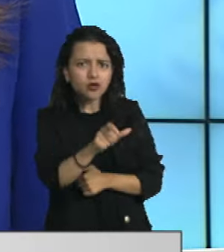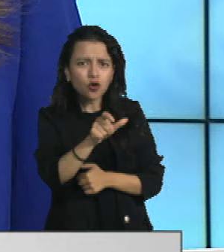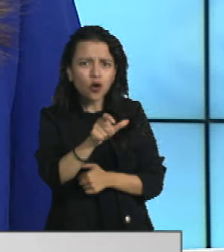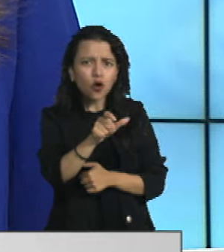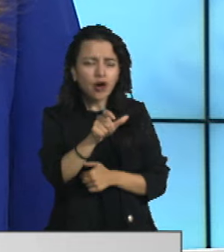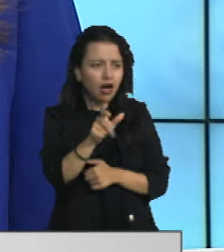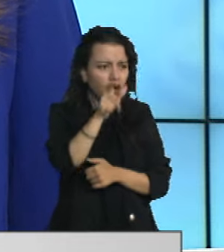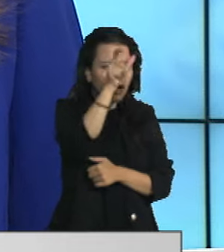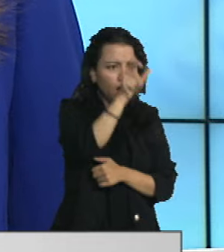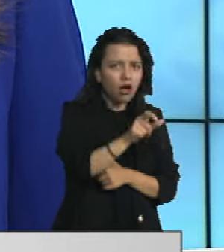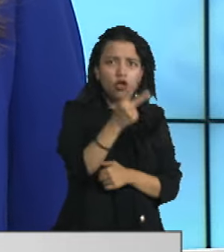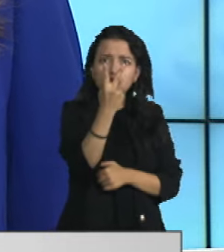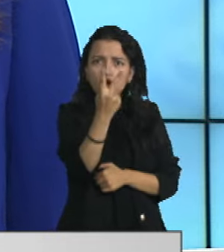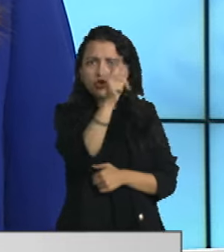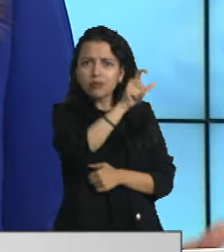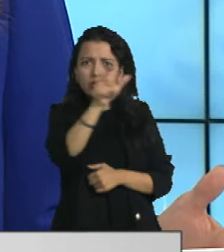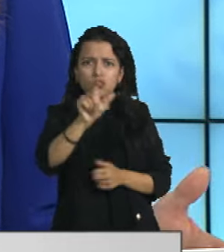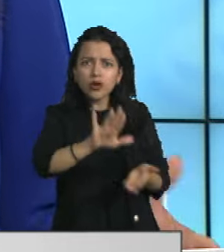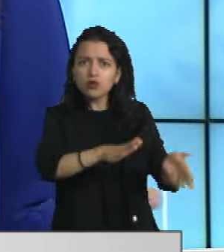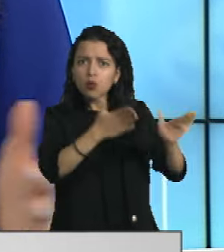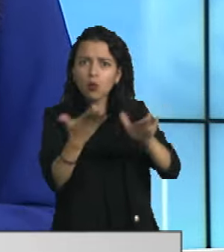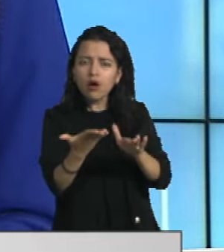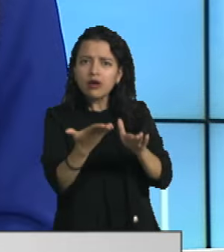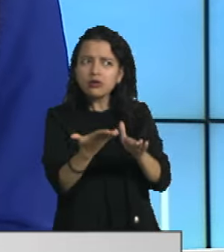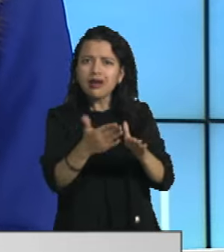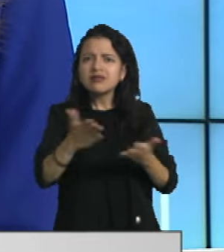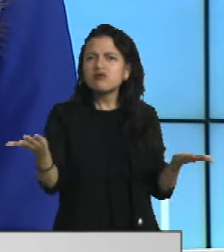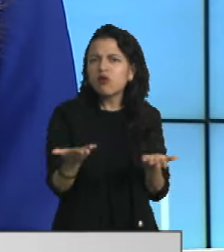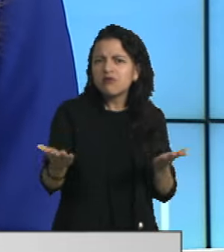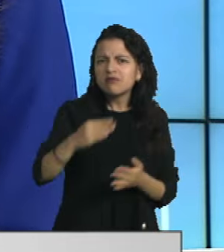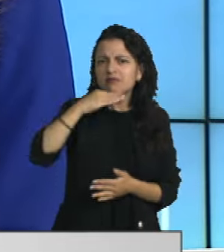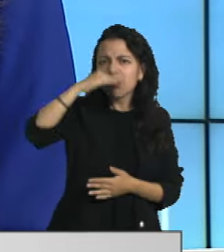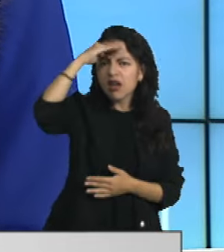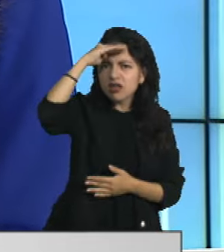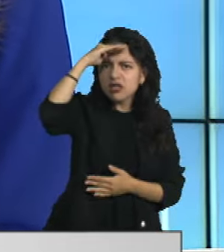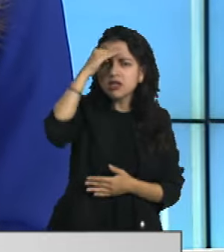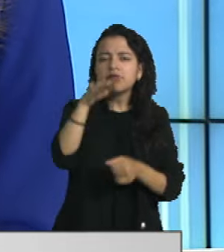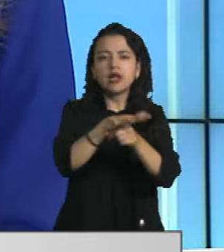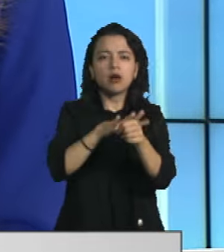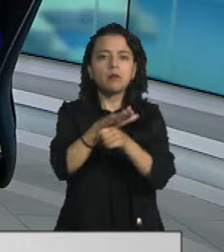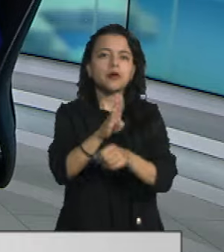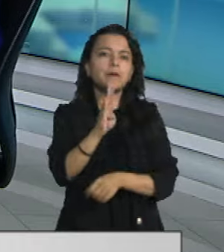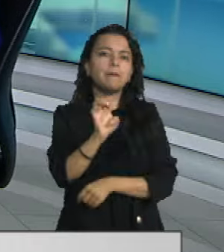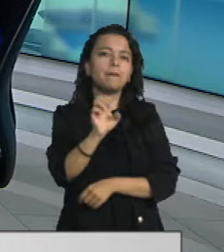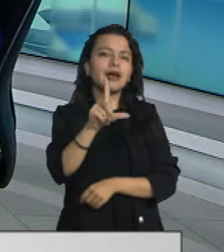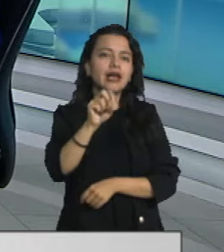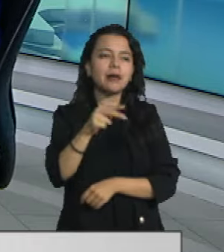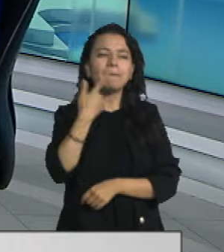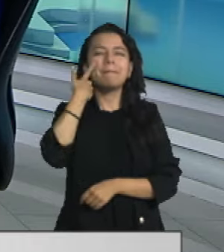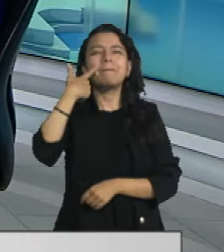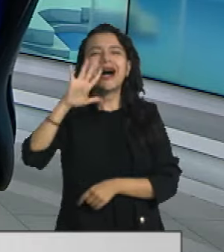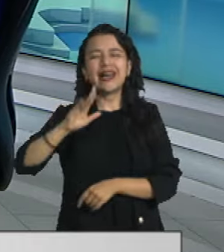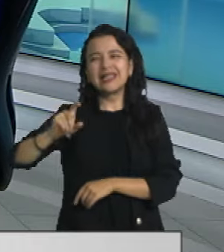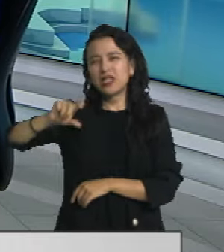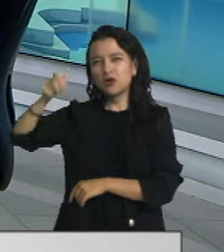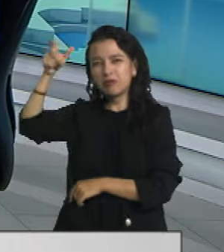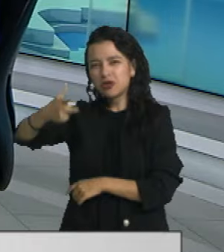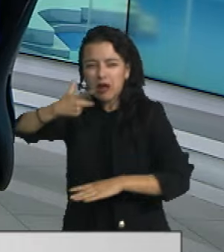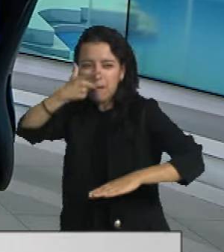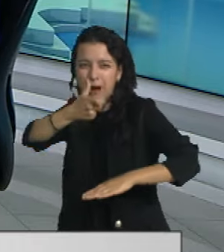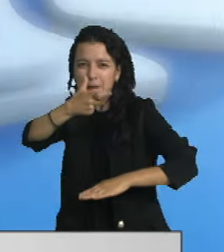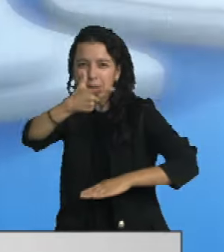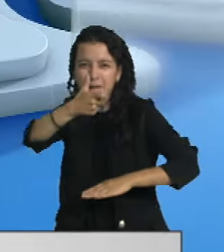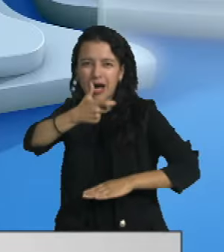una pareja en el barrio Belén de Medellín. Al parecer, ambas personas tenían heridas con armas de fuego. Hernán Muñoz tiene los detalles. Hernán, buenas